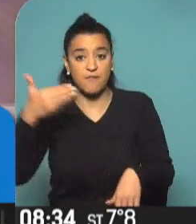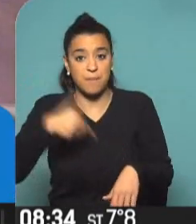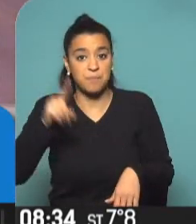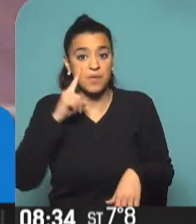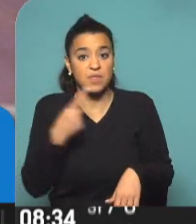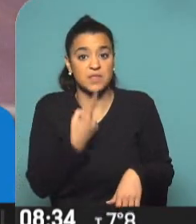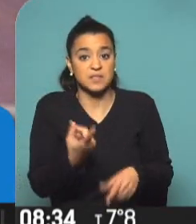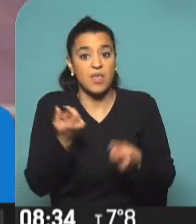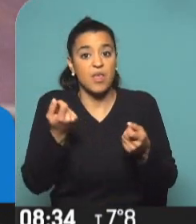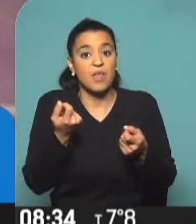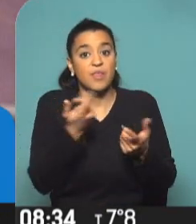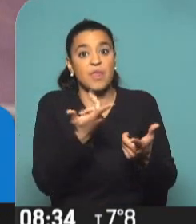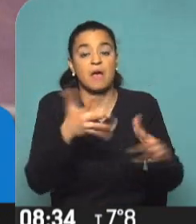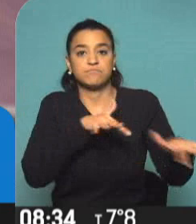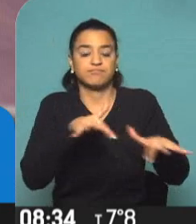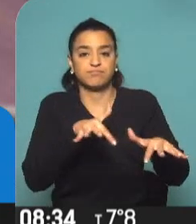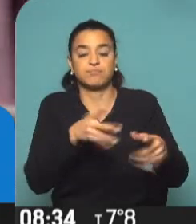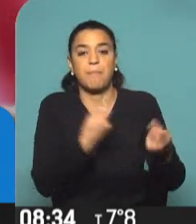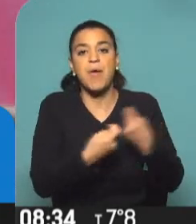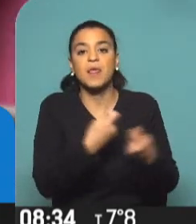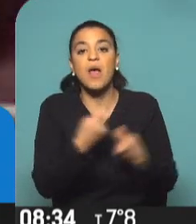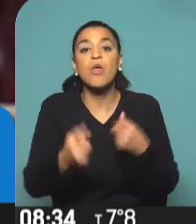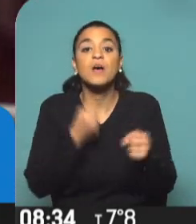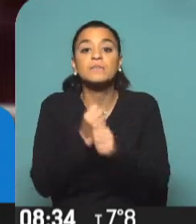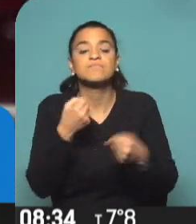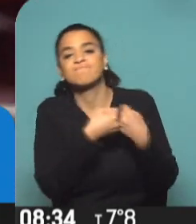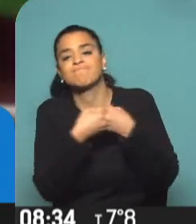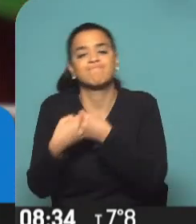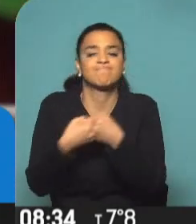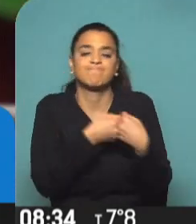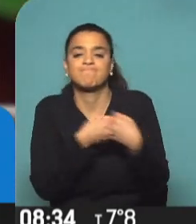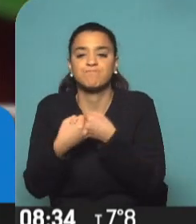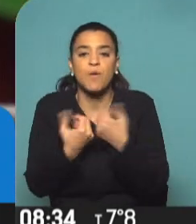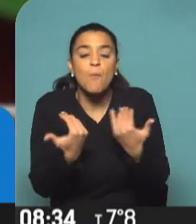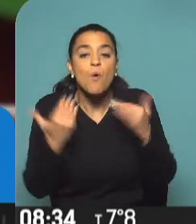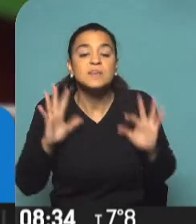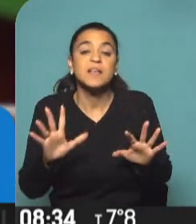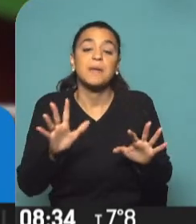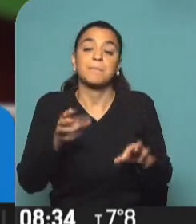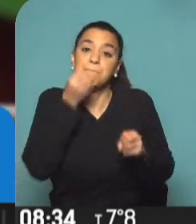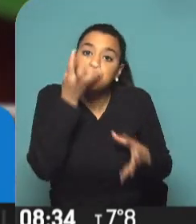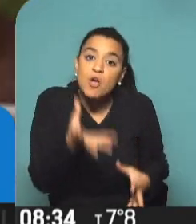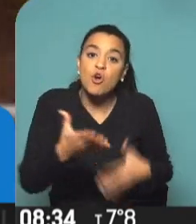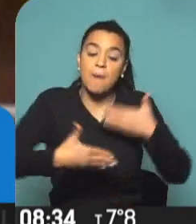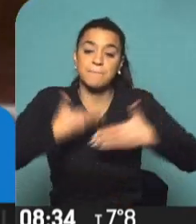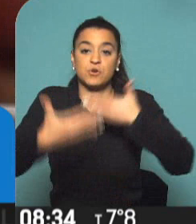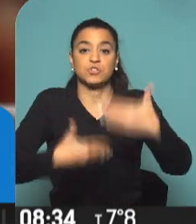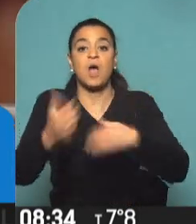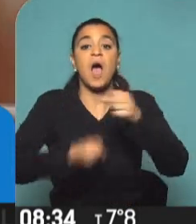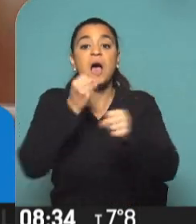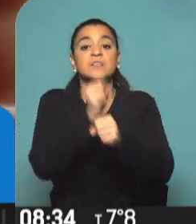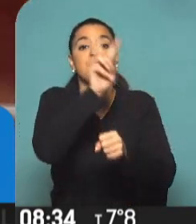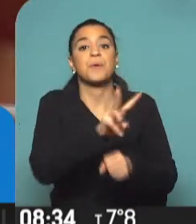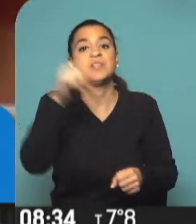que generó cimbronazos en el mercado. ¿Hasta qué punto este tire y afloje puede facilitar o no este proceso hasta el 27